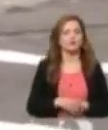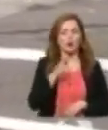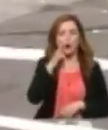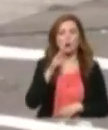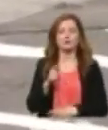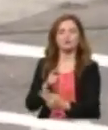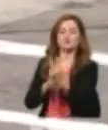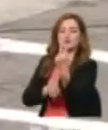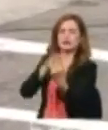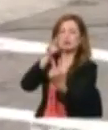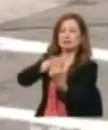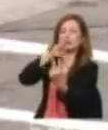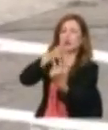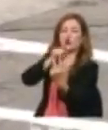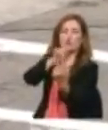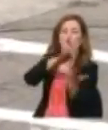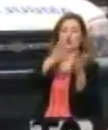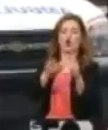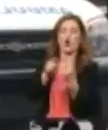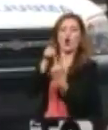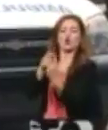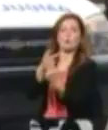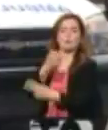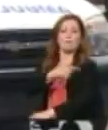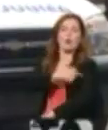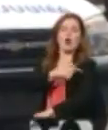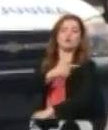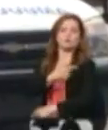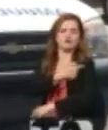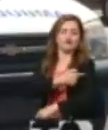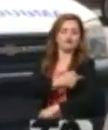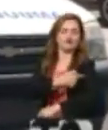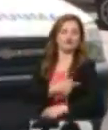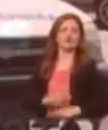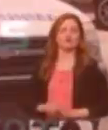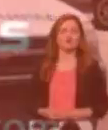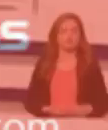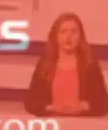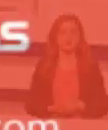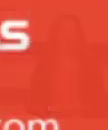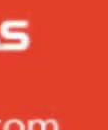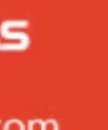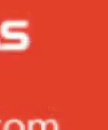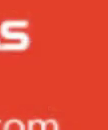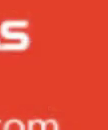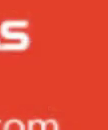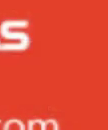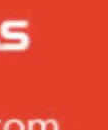acompañante recibió un impacto de bala en el brazo. Fernanda Ceballos, 24 horas.